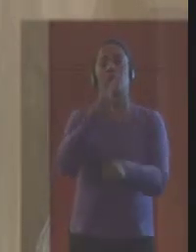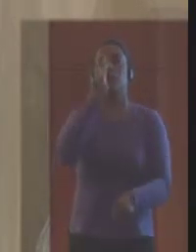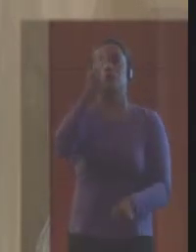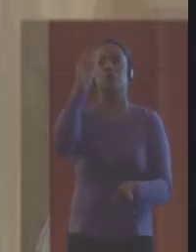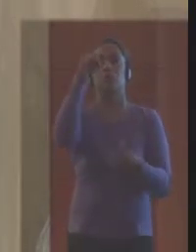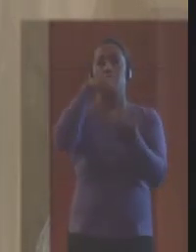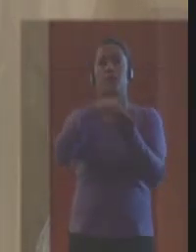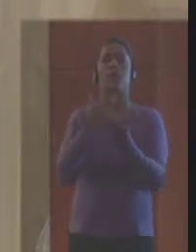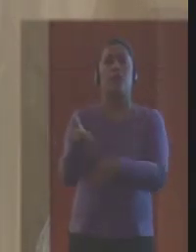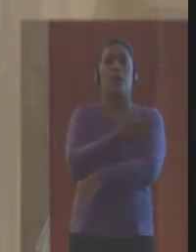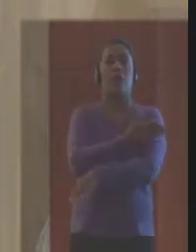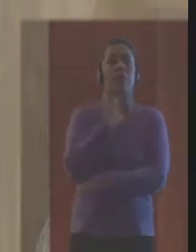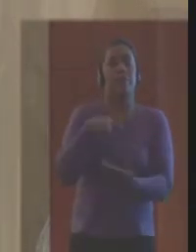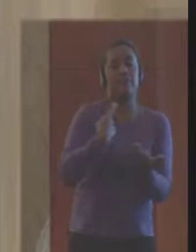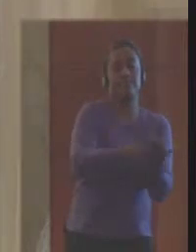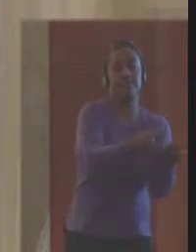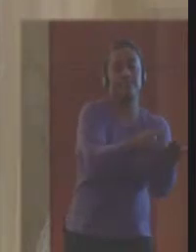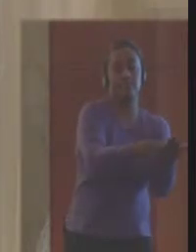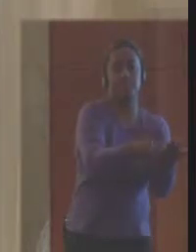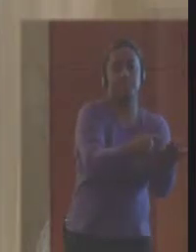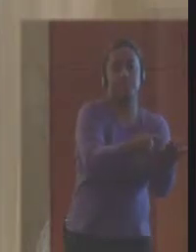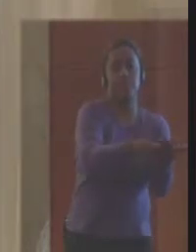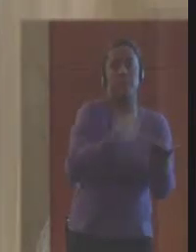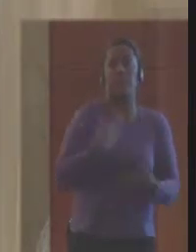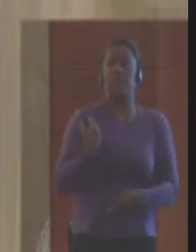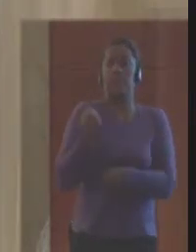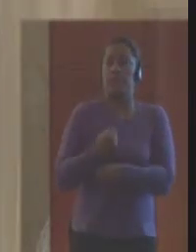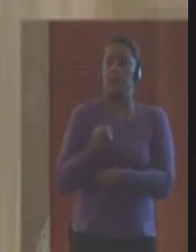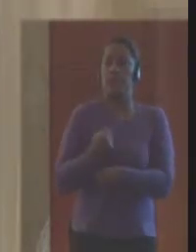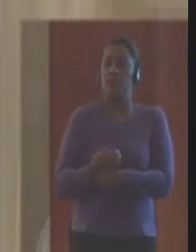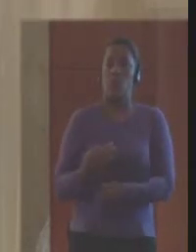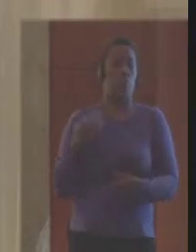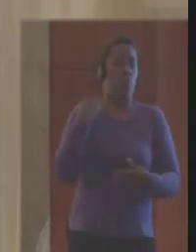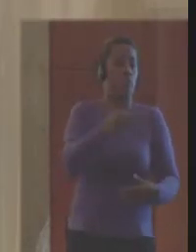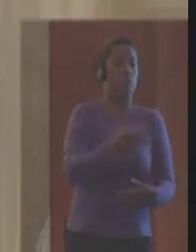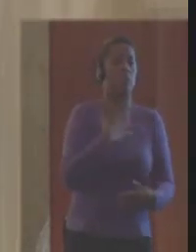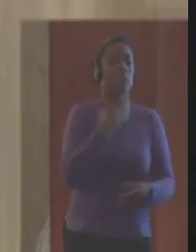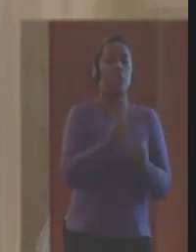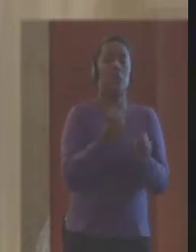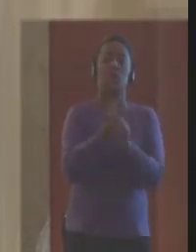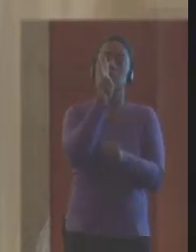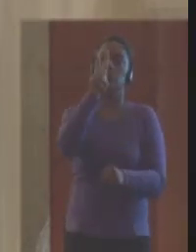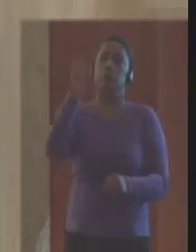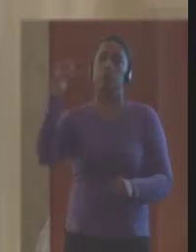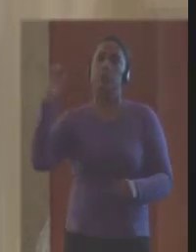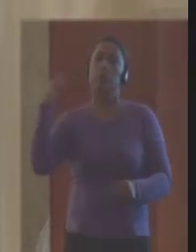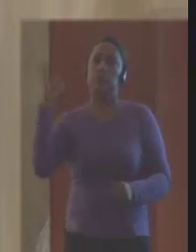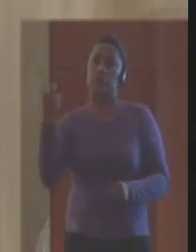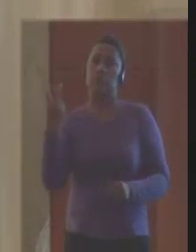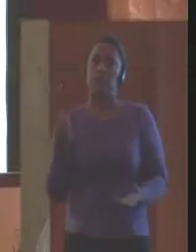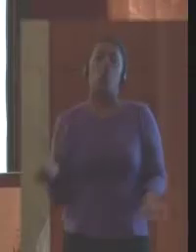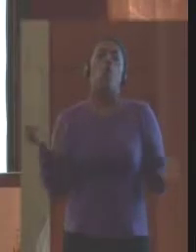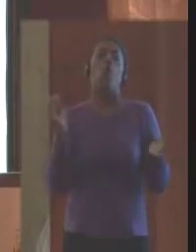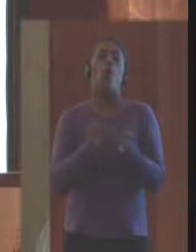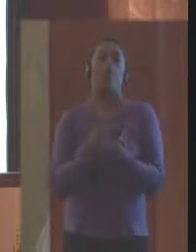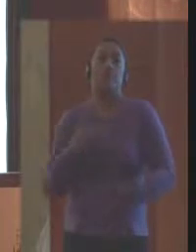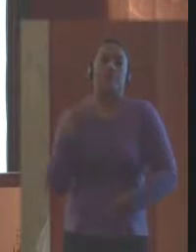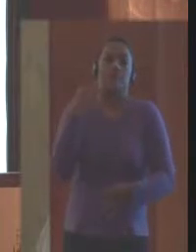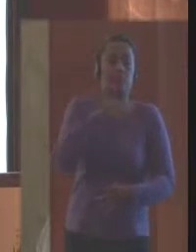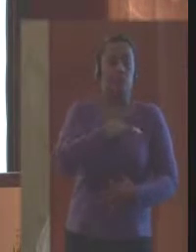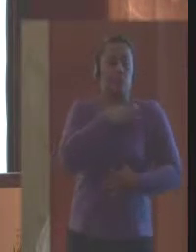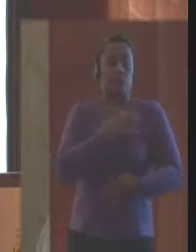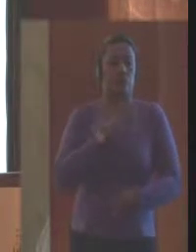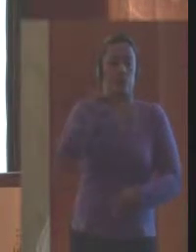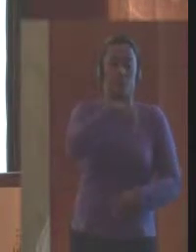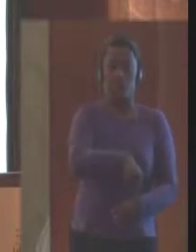del cual yo fui parte en ese momento como funcionario, y ahora en el 2012 volví nuevamente como funcionario, presenté la